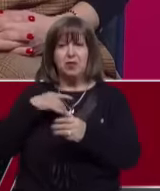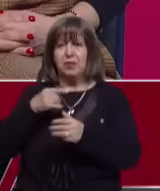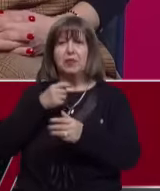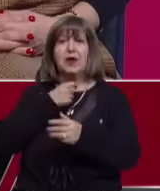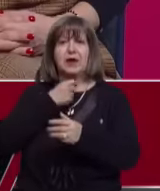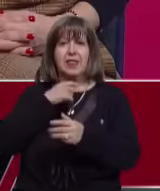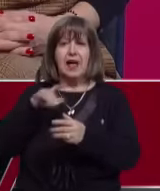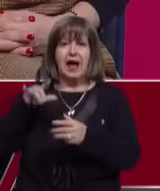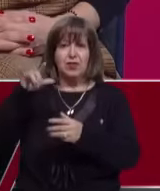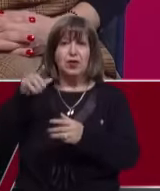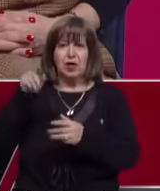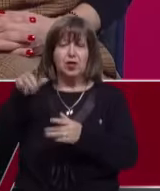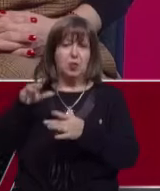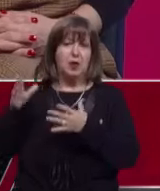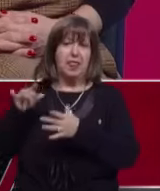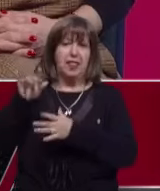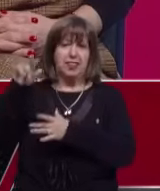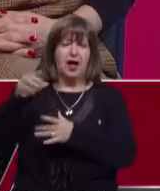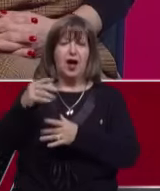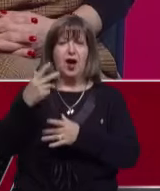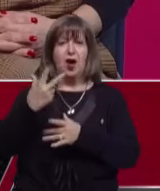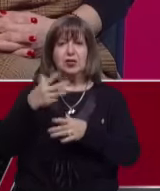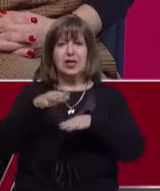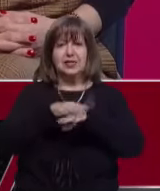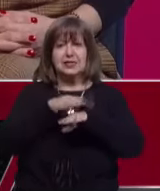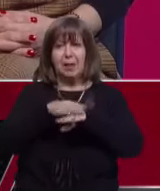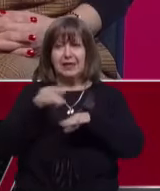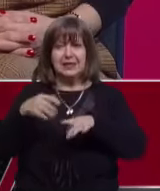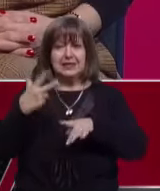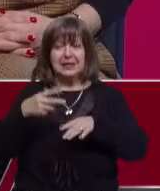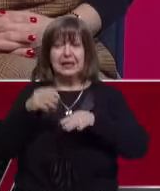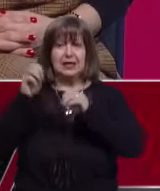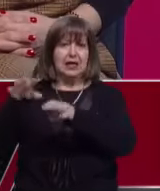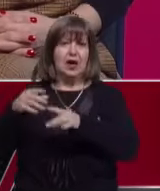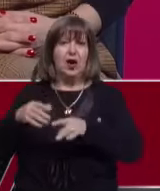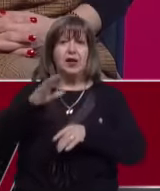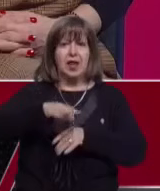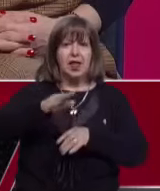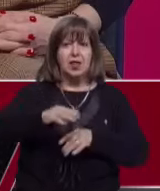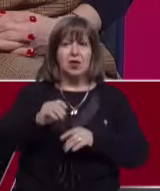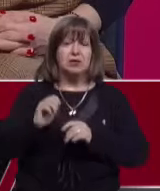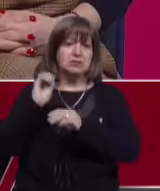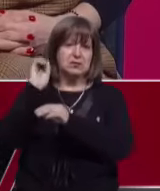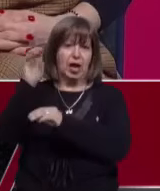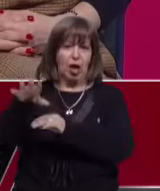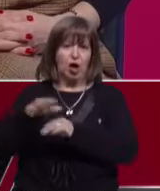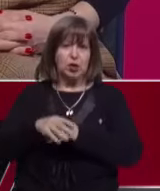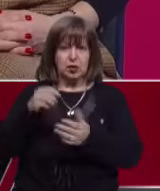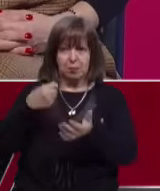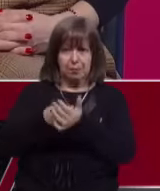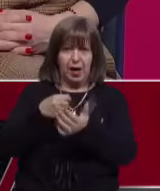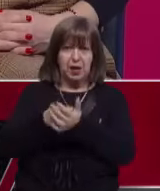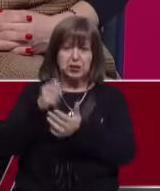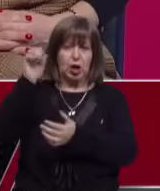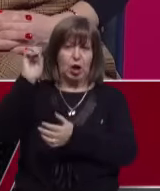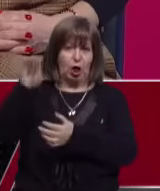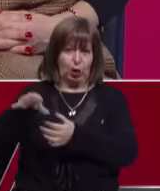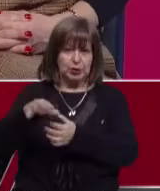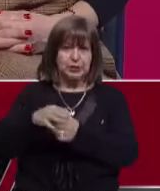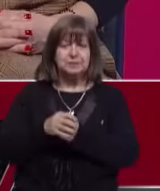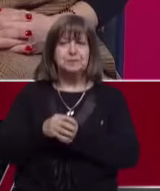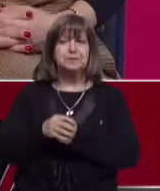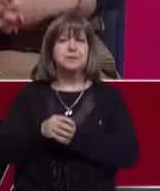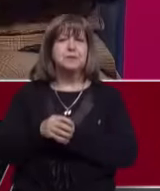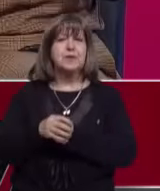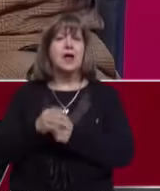cruzan le querés dar no sé tres pares de zapatillas y te lo cruzan le querés dar un chico y también te lo cruzan y el cruce es a Paraguay